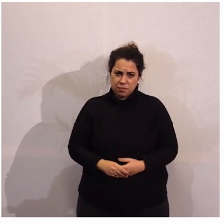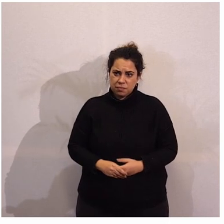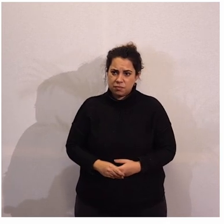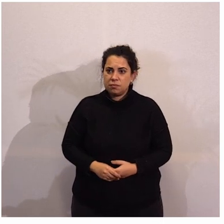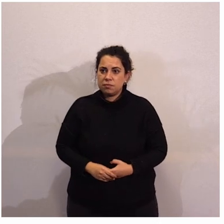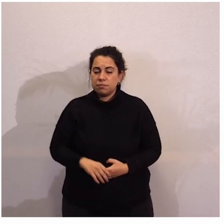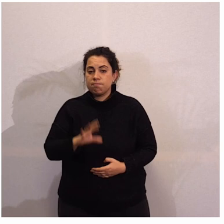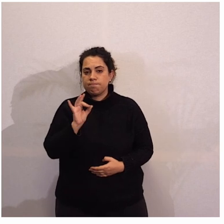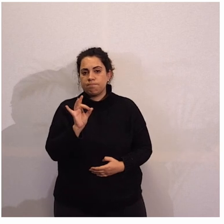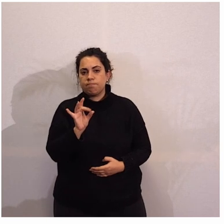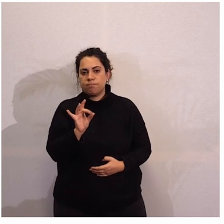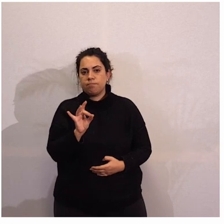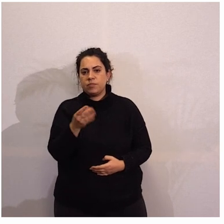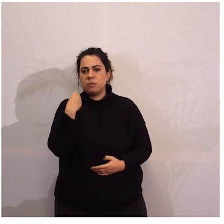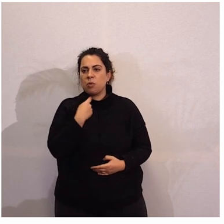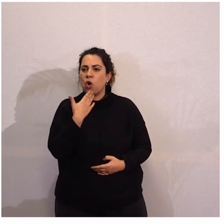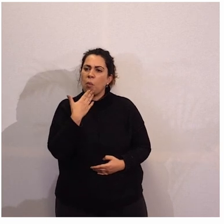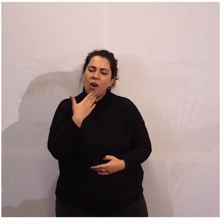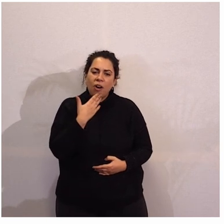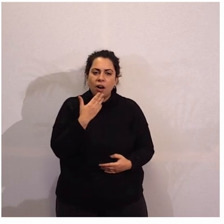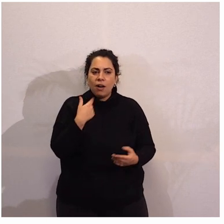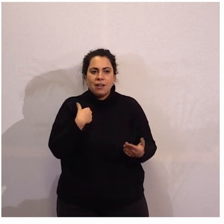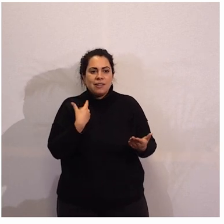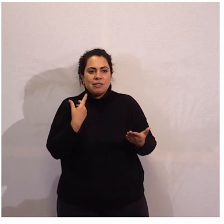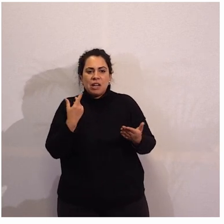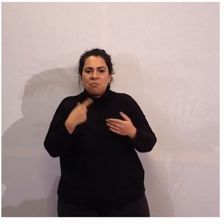Sí, es como continuamente ser sospechosos de...